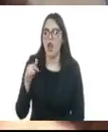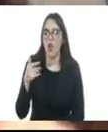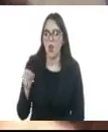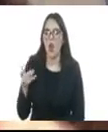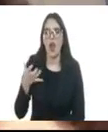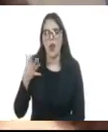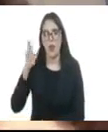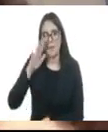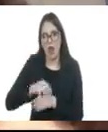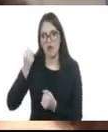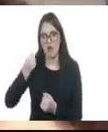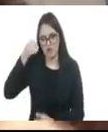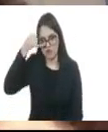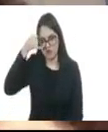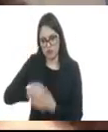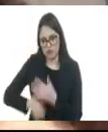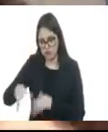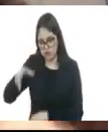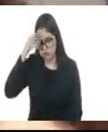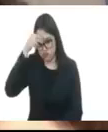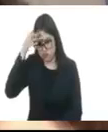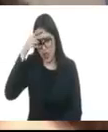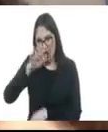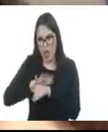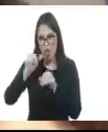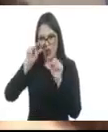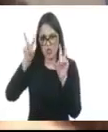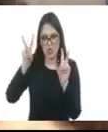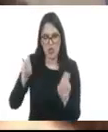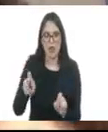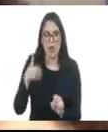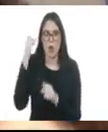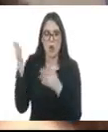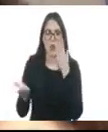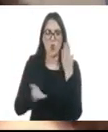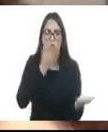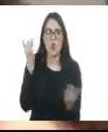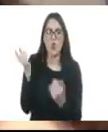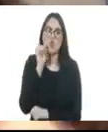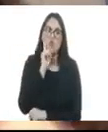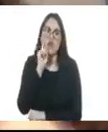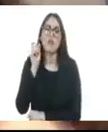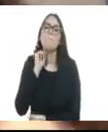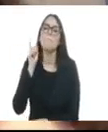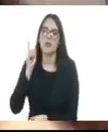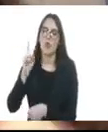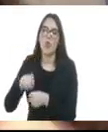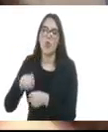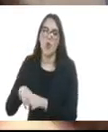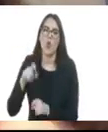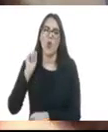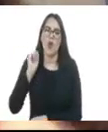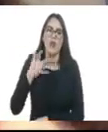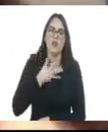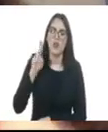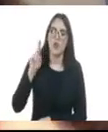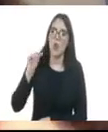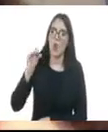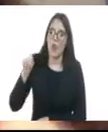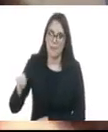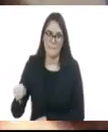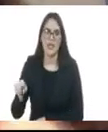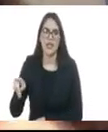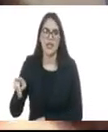profundidad para su tesis en estudios de la mujer de la Universidad Autónoma Metropolitana, y me comentó